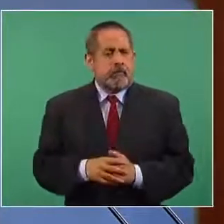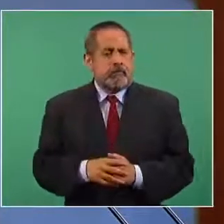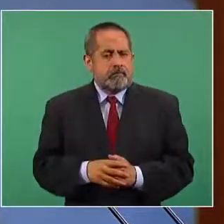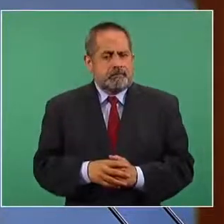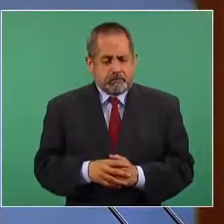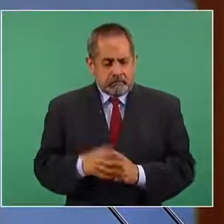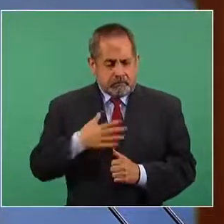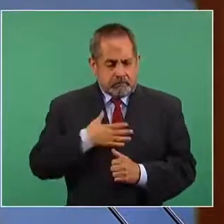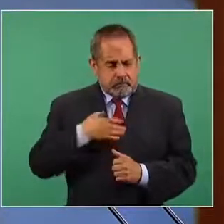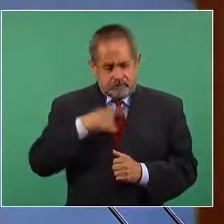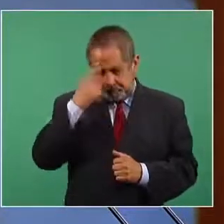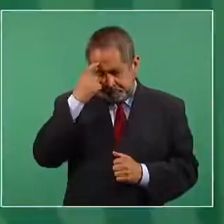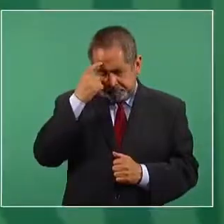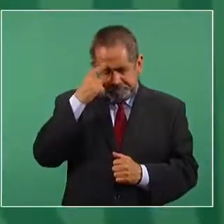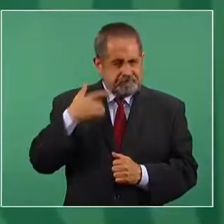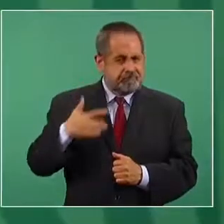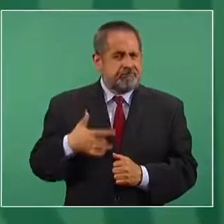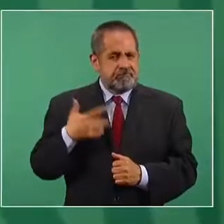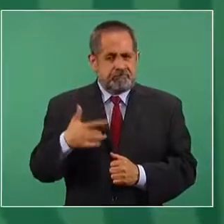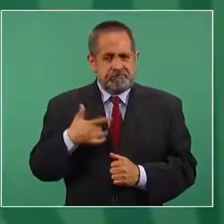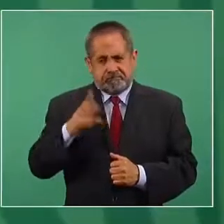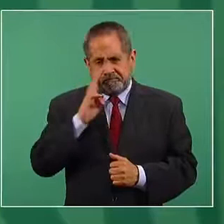Yo estimo